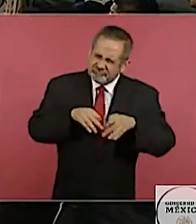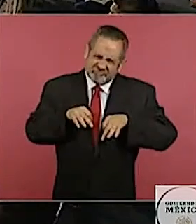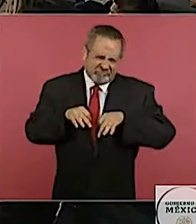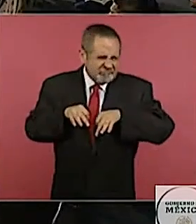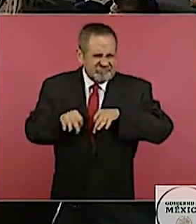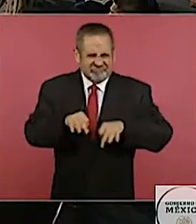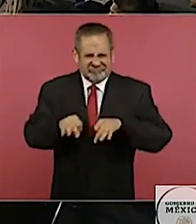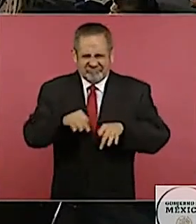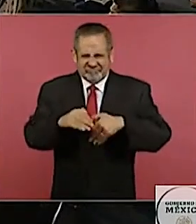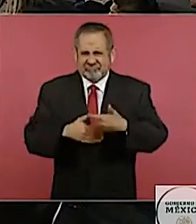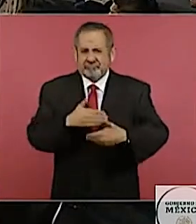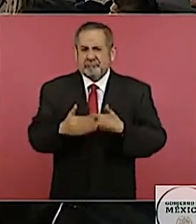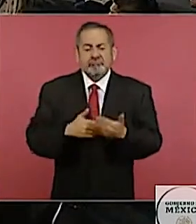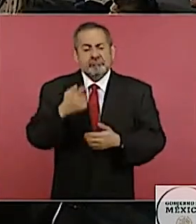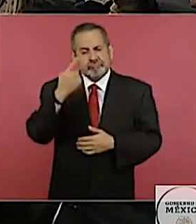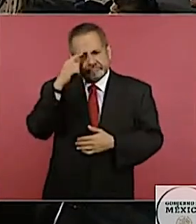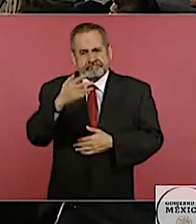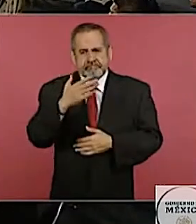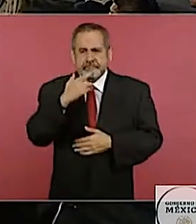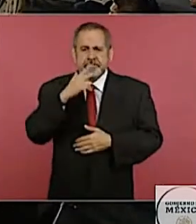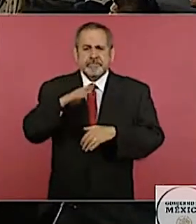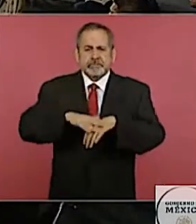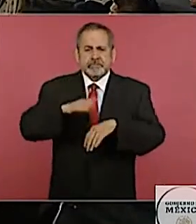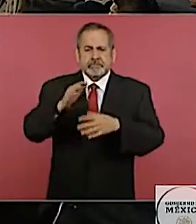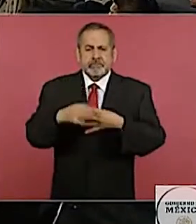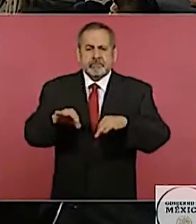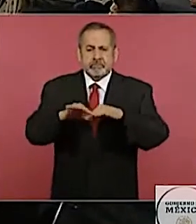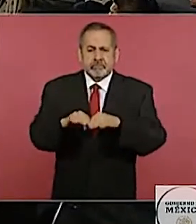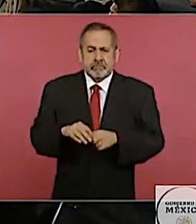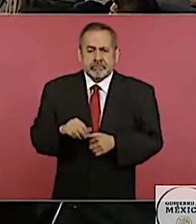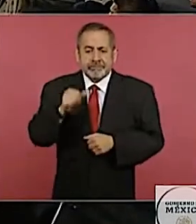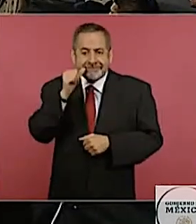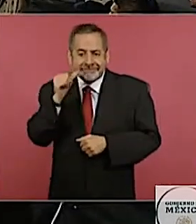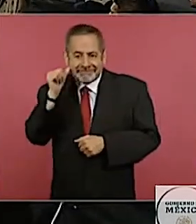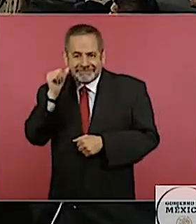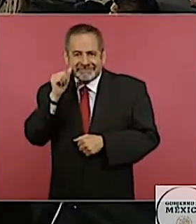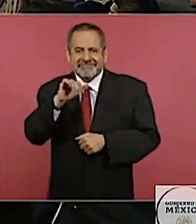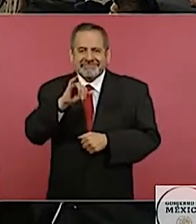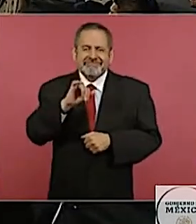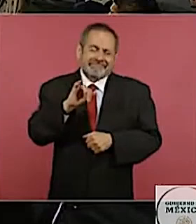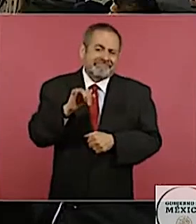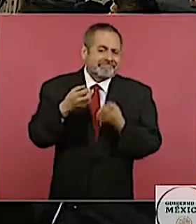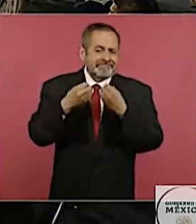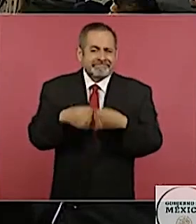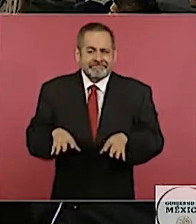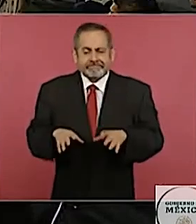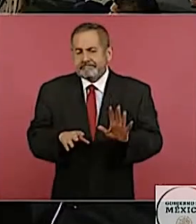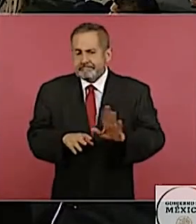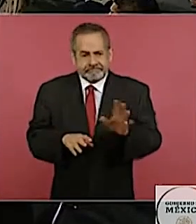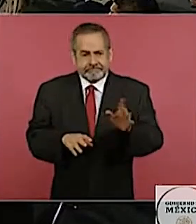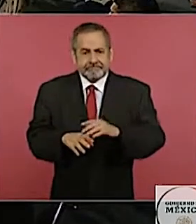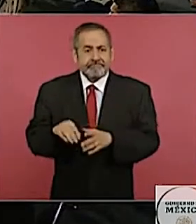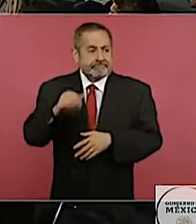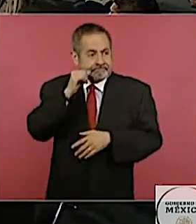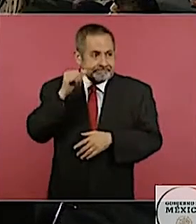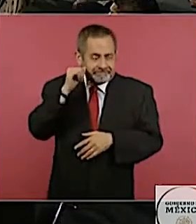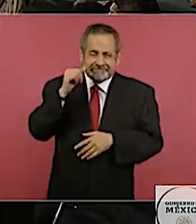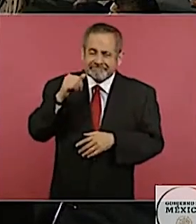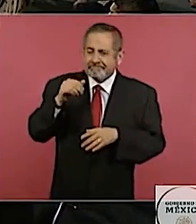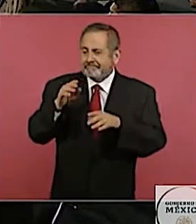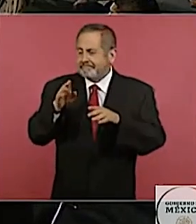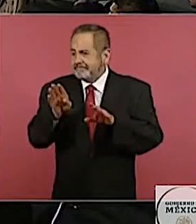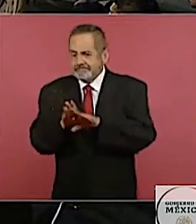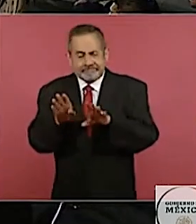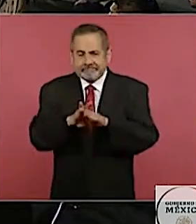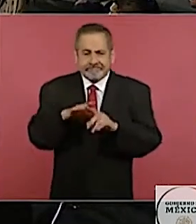Este no tengamos mayor retraso ayer sí perdimos toda la tarde prácticamente y volar en la noche con los equipos que tenemos ya es